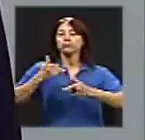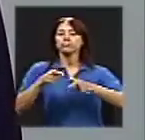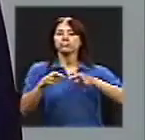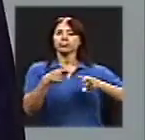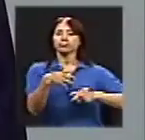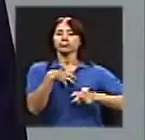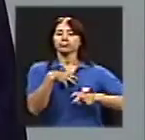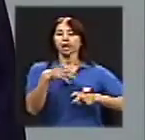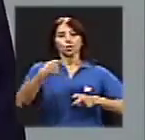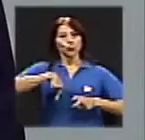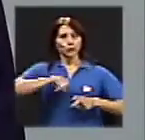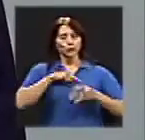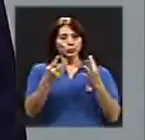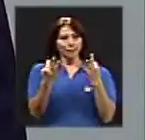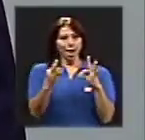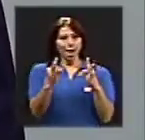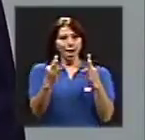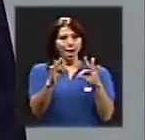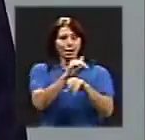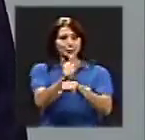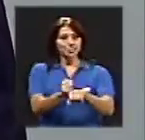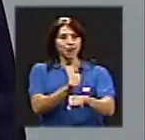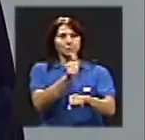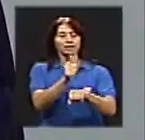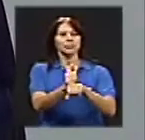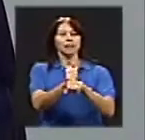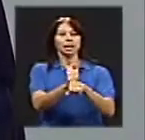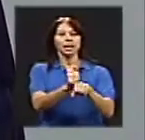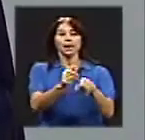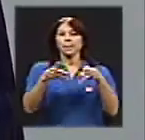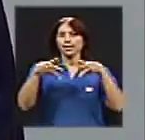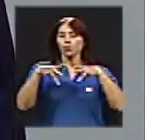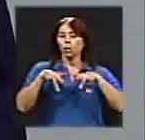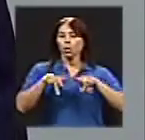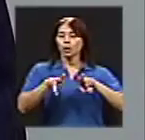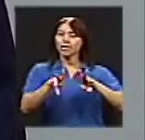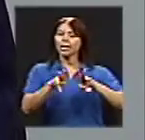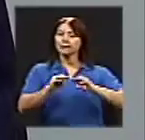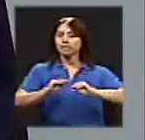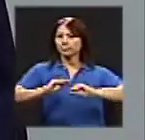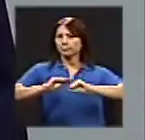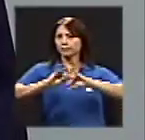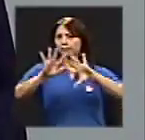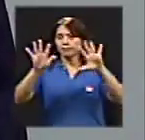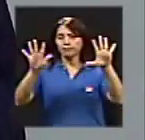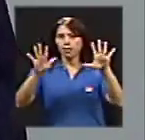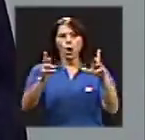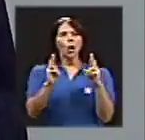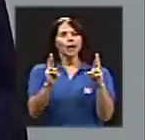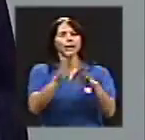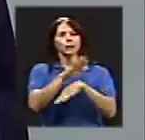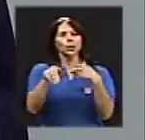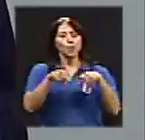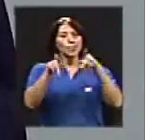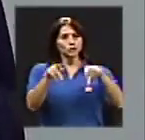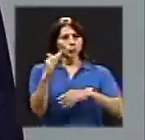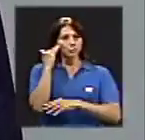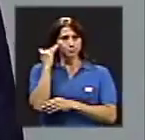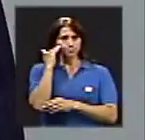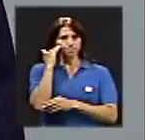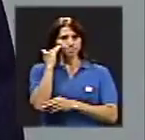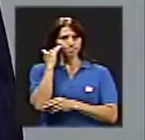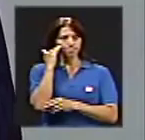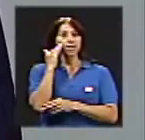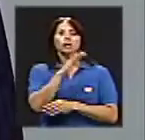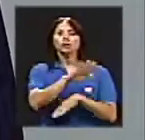establecer metodologías que sean totalmente transparentes y ojalá que todo el mundo las llegue a conocer en algún momento y